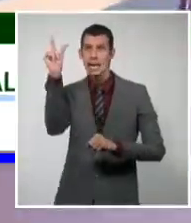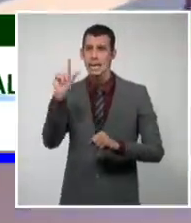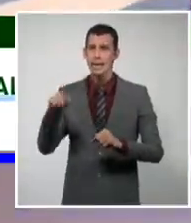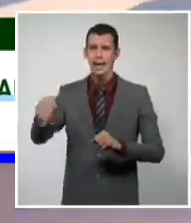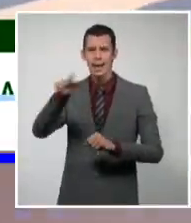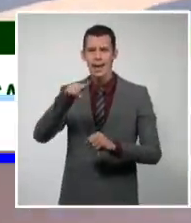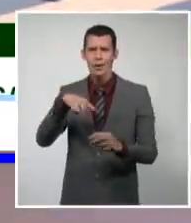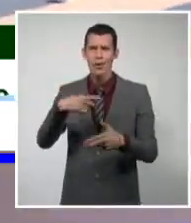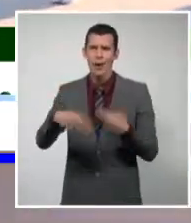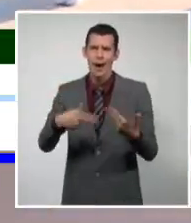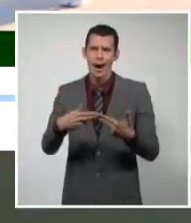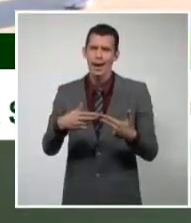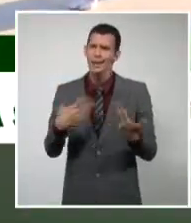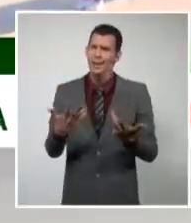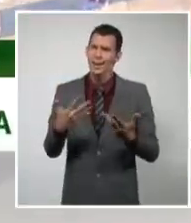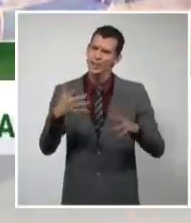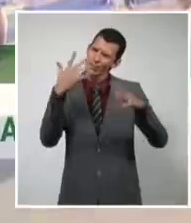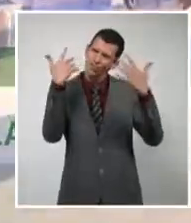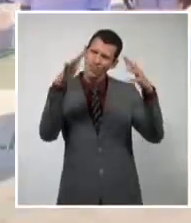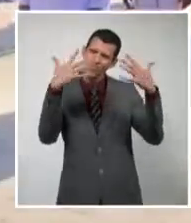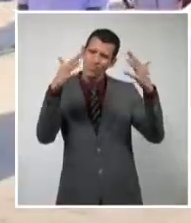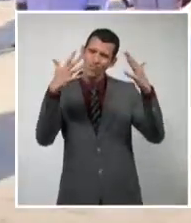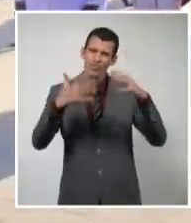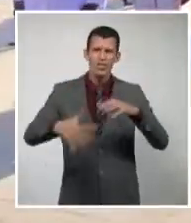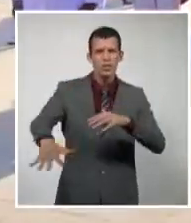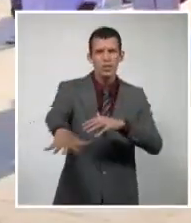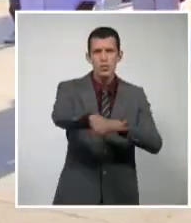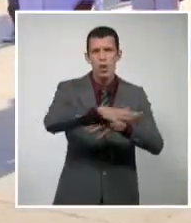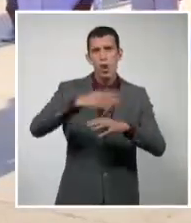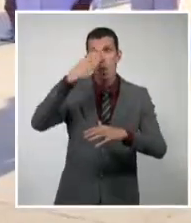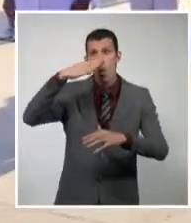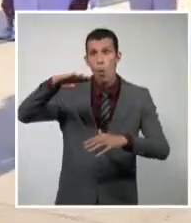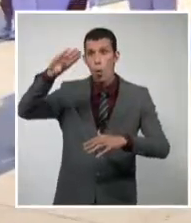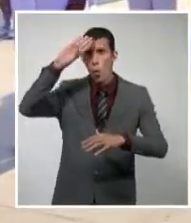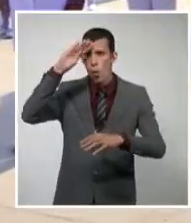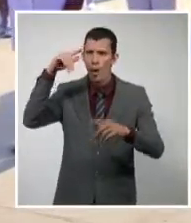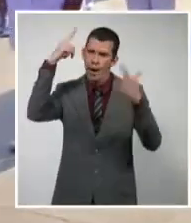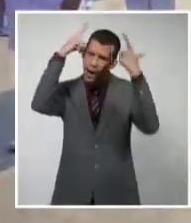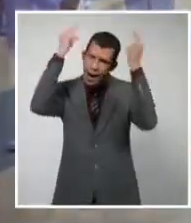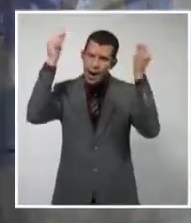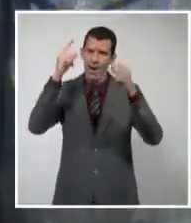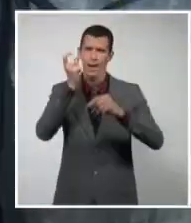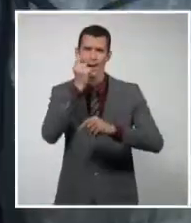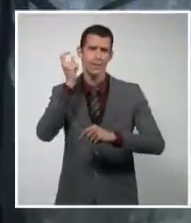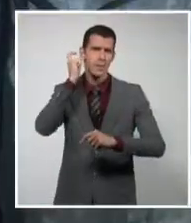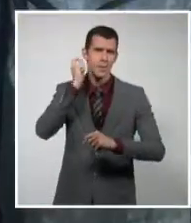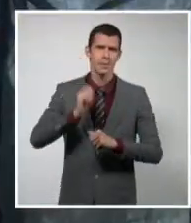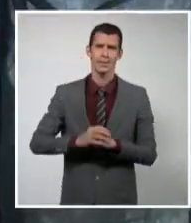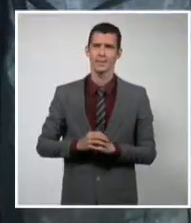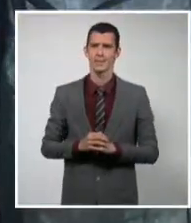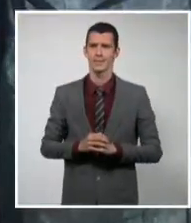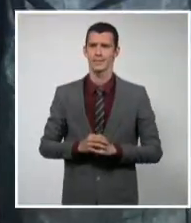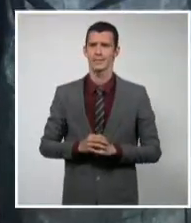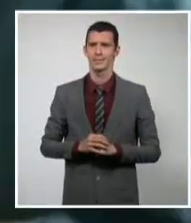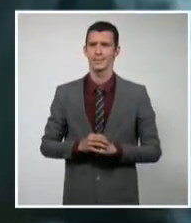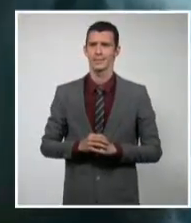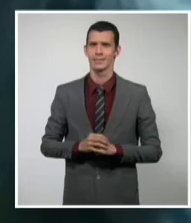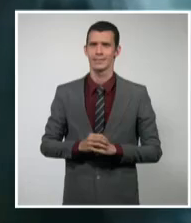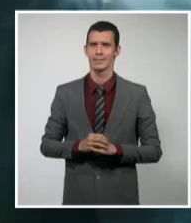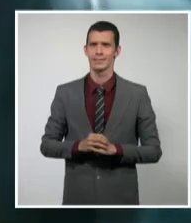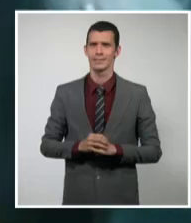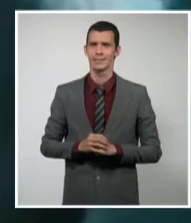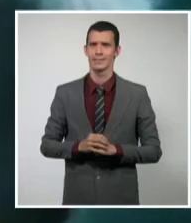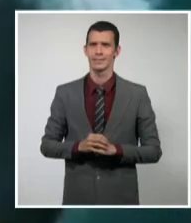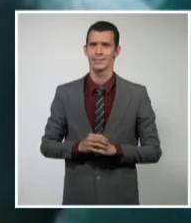hoy calurosas felicitaciones a todas las enfermeras y enfermeros de Cuba y el mundo. Los galenos que